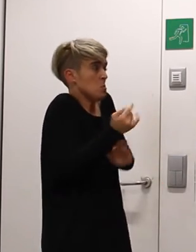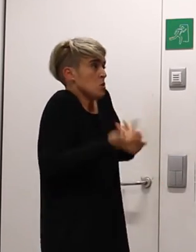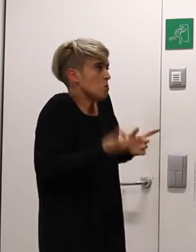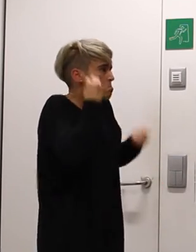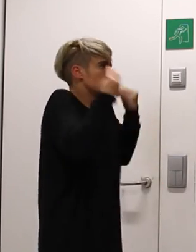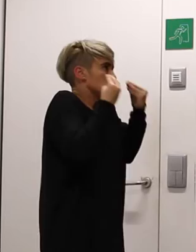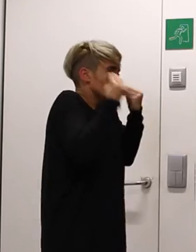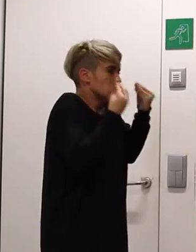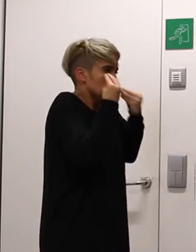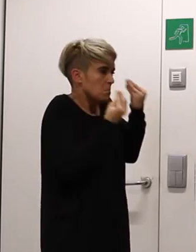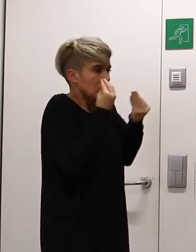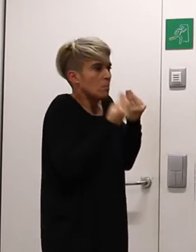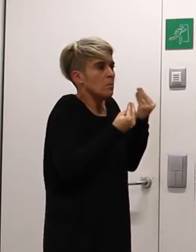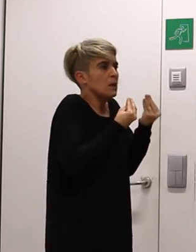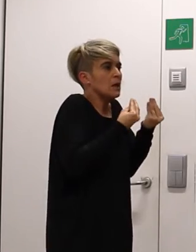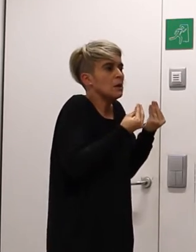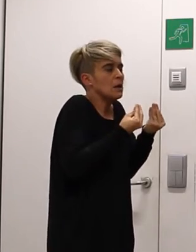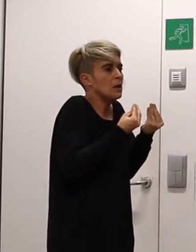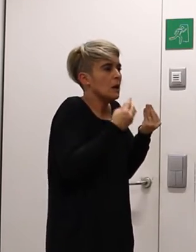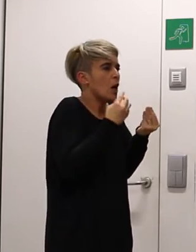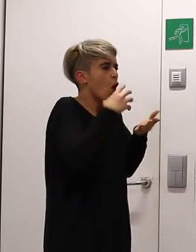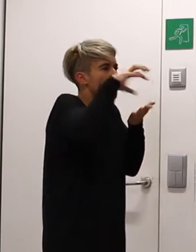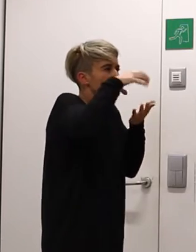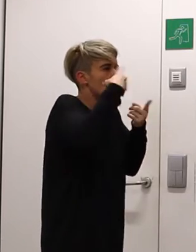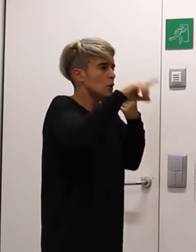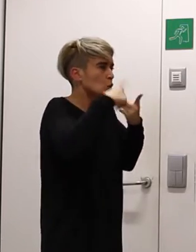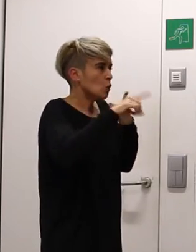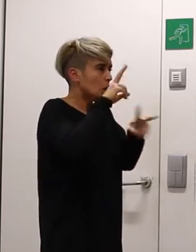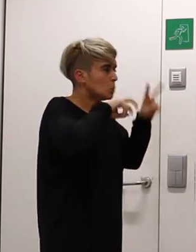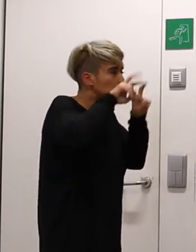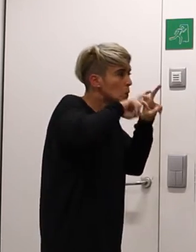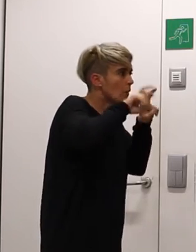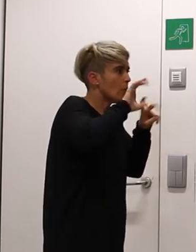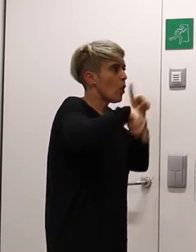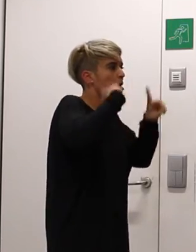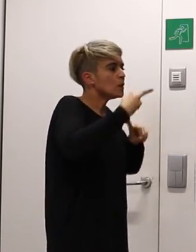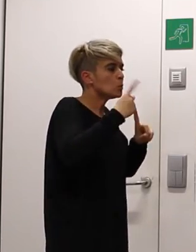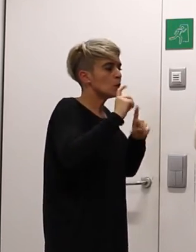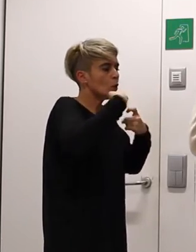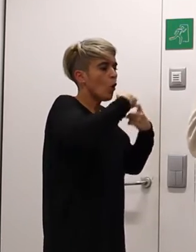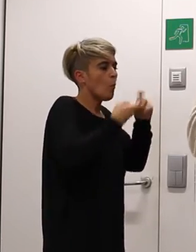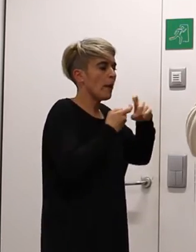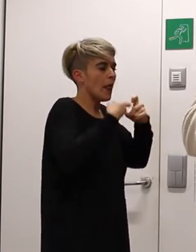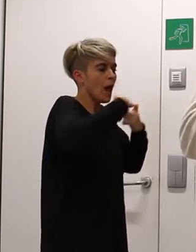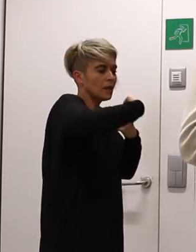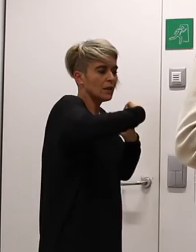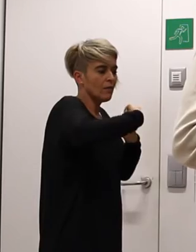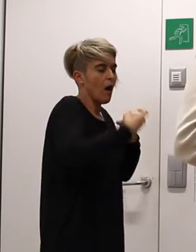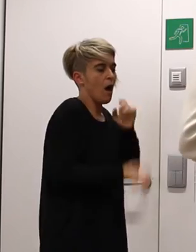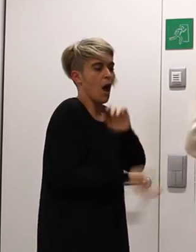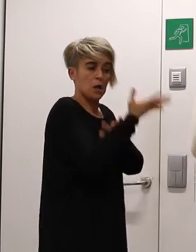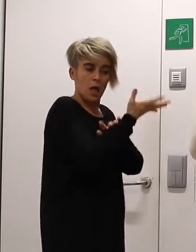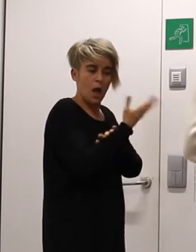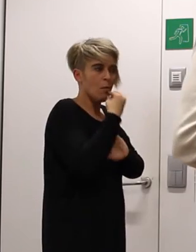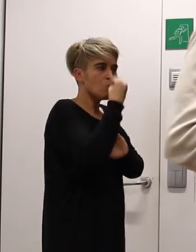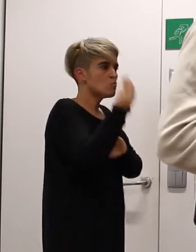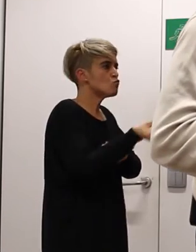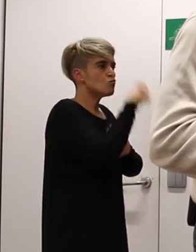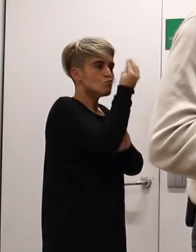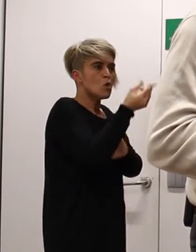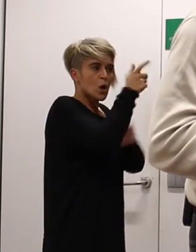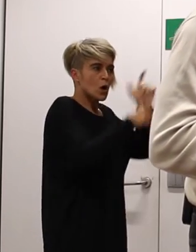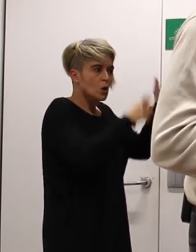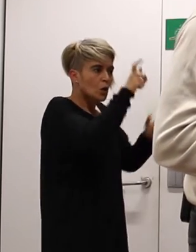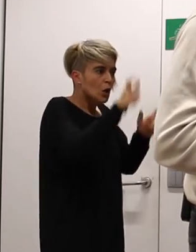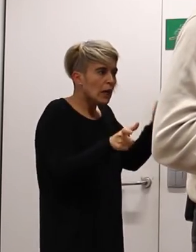menos el final de ese recorrido y que debía de cambiar muchas más cosas en la vida. Así que eso hice, abandoné la banca sucia, abandoné